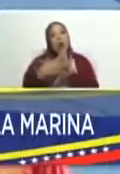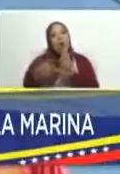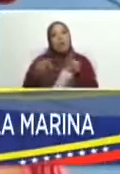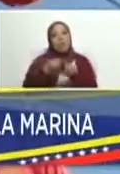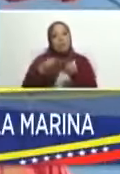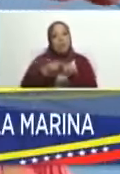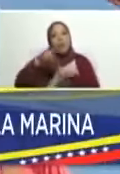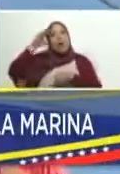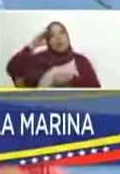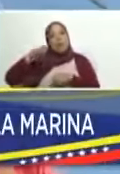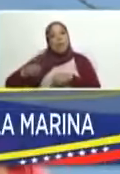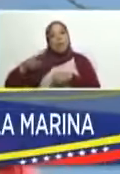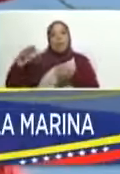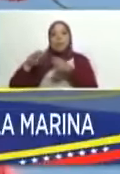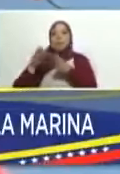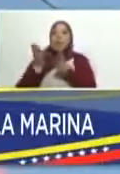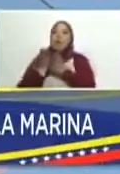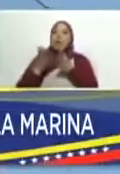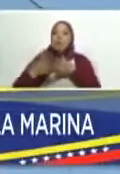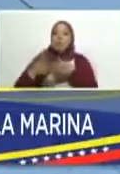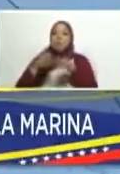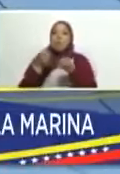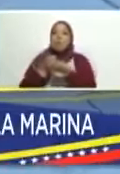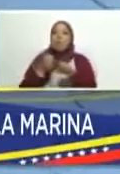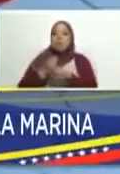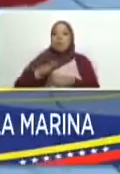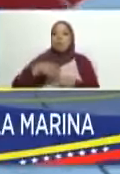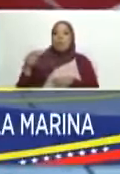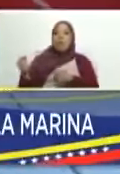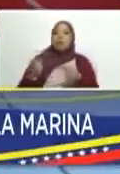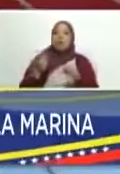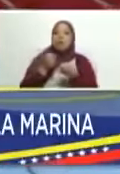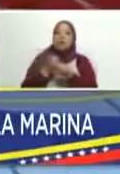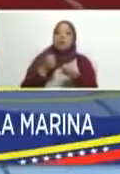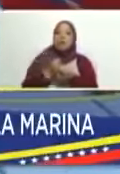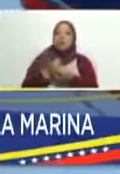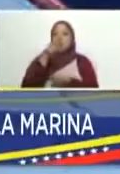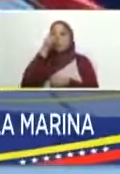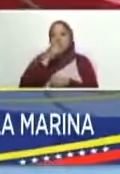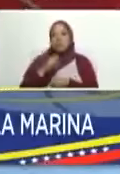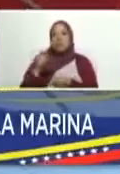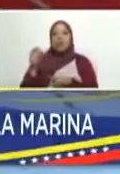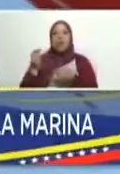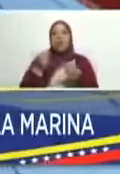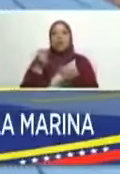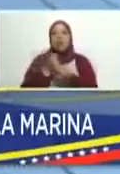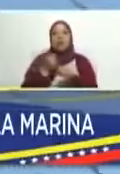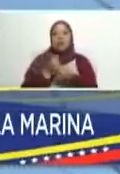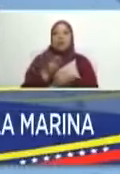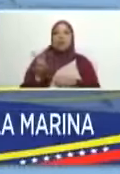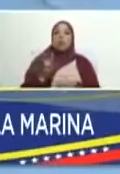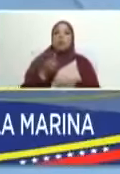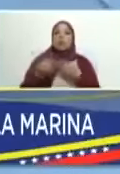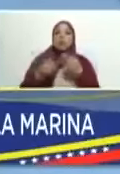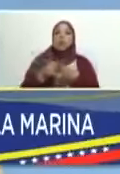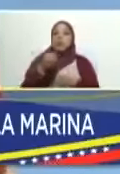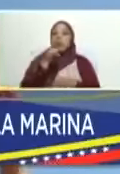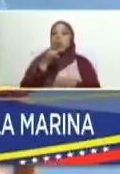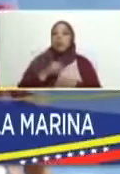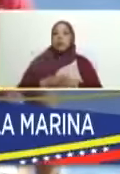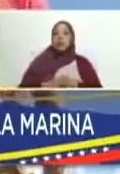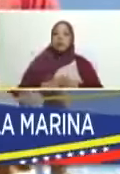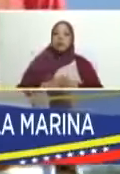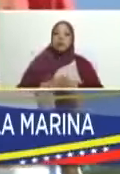de la Academia Militar de la Armada Bolivariana puedan efectuar sus prácticas y adiestramiento previo al embarque al crucero de instrucción al